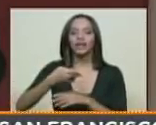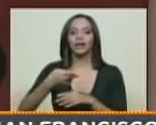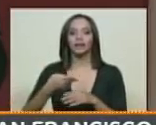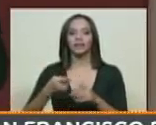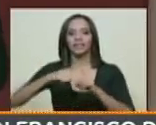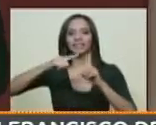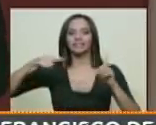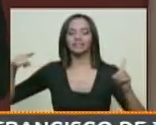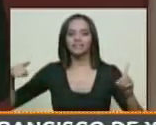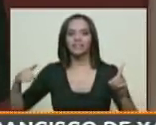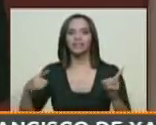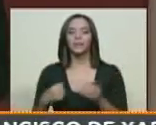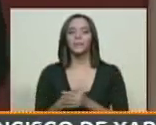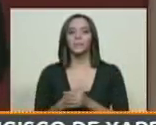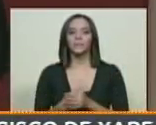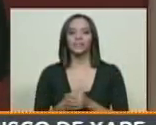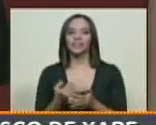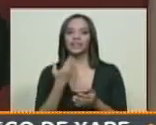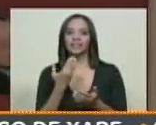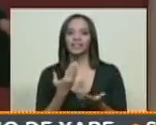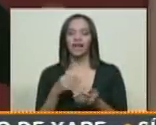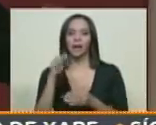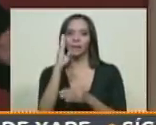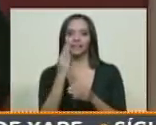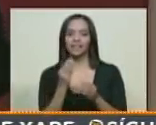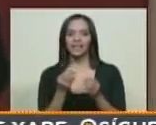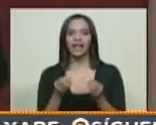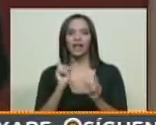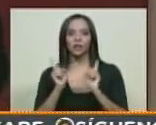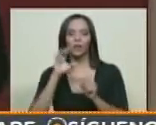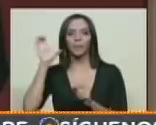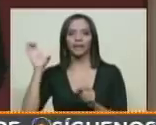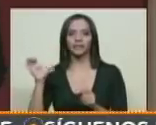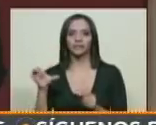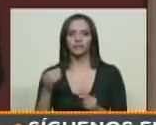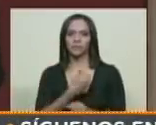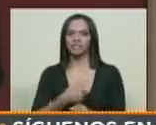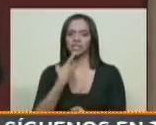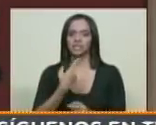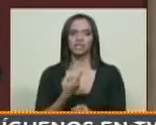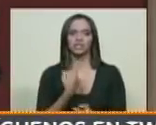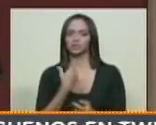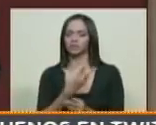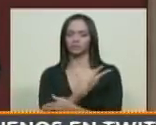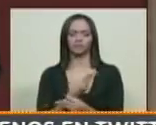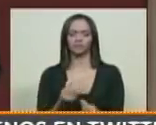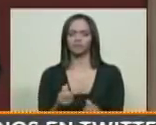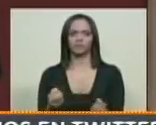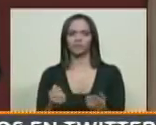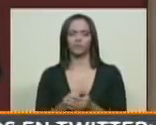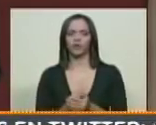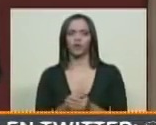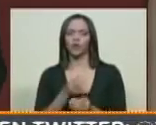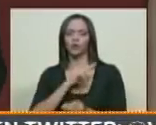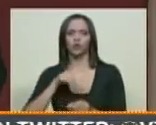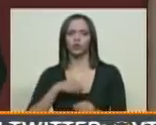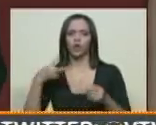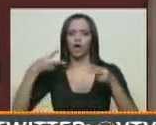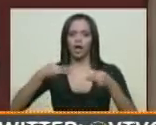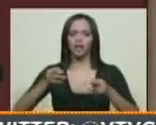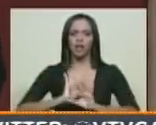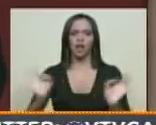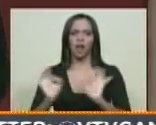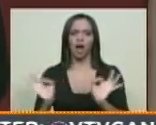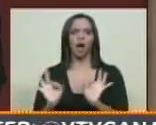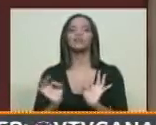Roraima. El presidente Nicolás Maduro ha descartado por completo cualquier tipo de interrupción en el suministro eléctrico y por el contrario